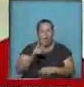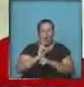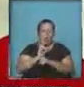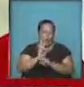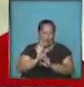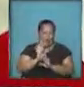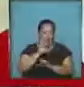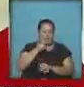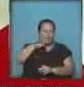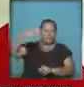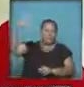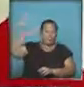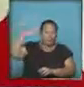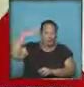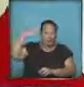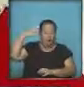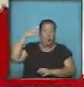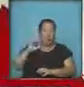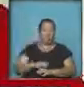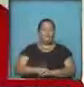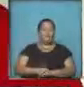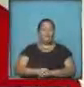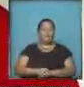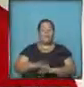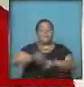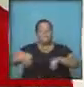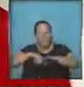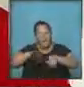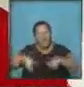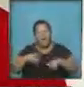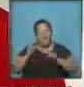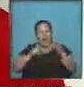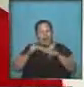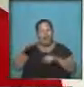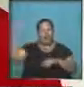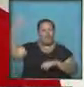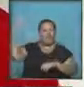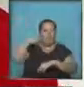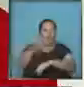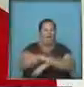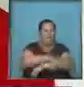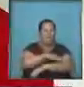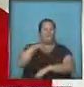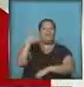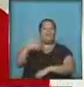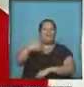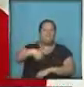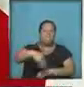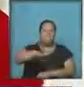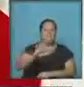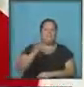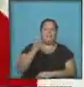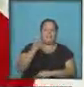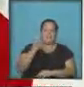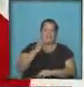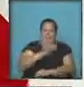En general, que se quema del sol, ¿no? En la playa, que ha pasado, la quemadura superficial, por supuesto. Después por un tiempo temen